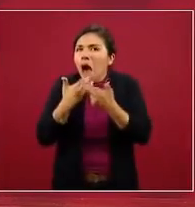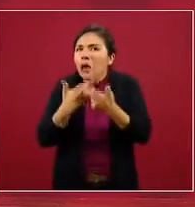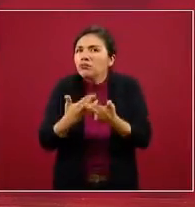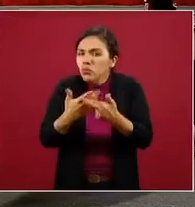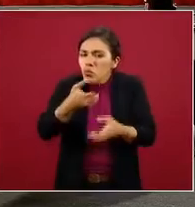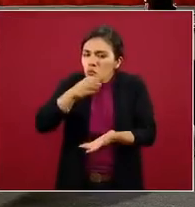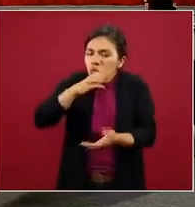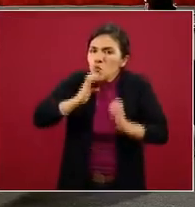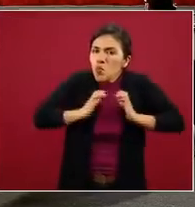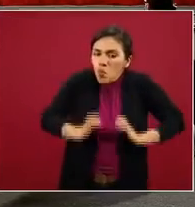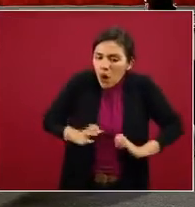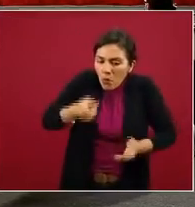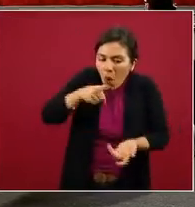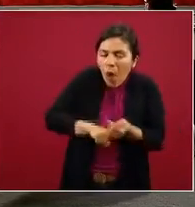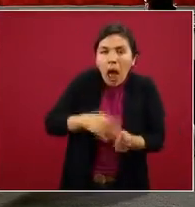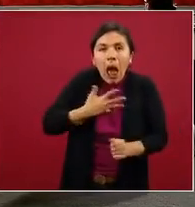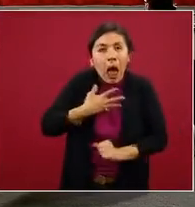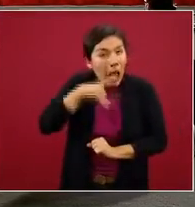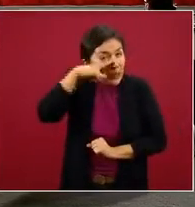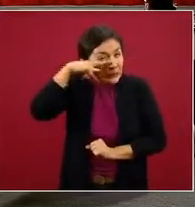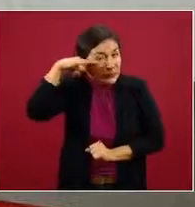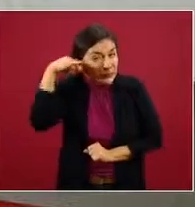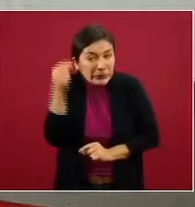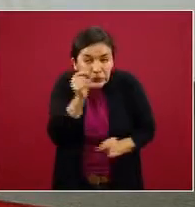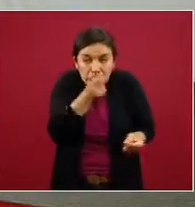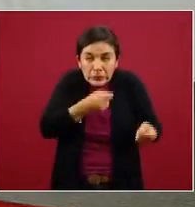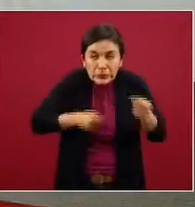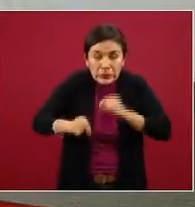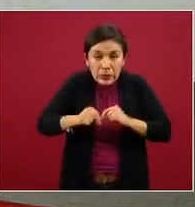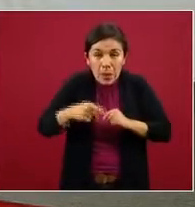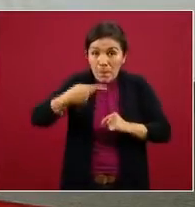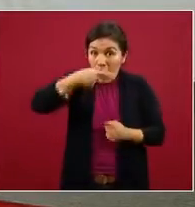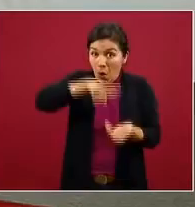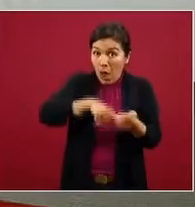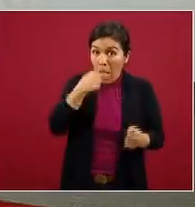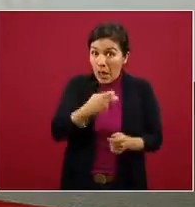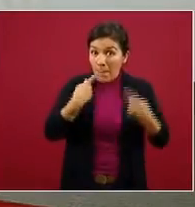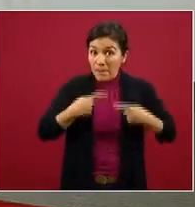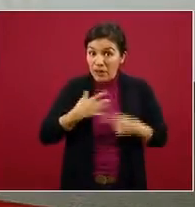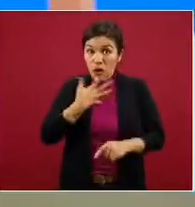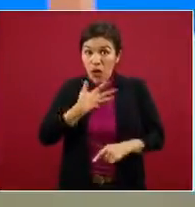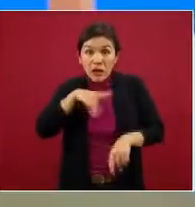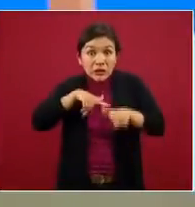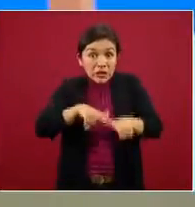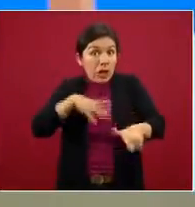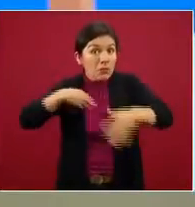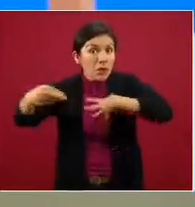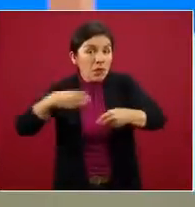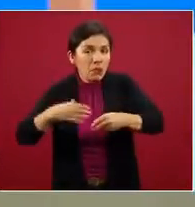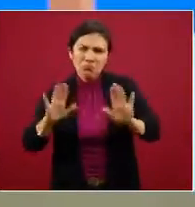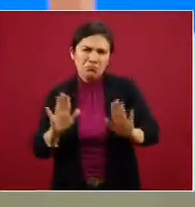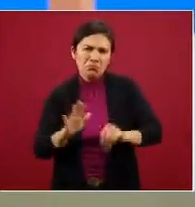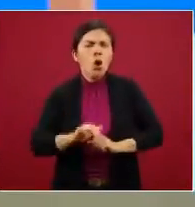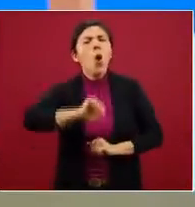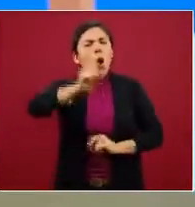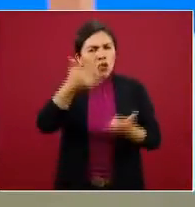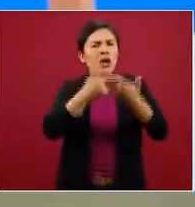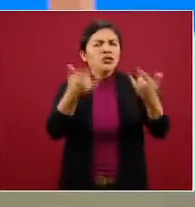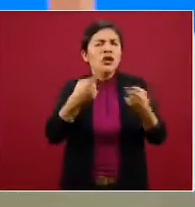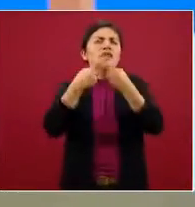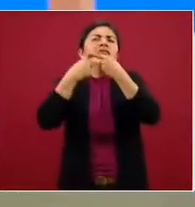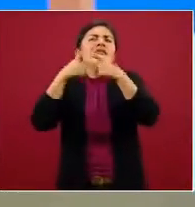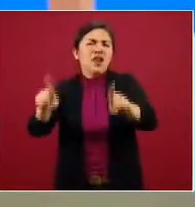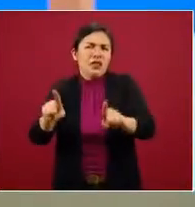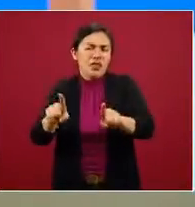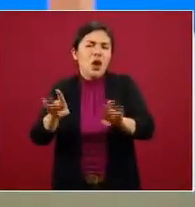residuos del material genético, sin que signifique que es la persona infectante. Una historia un poco distinta en